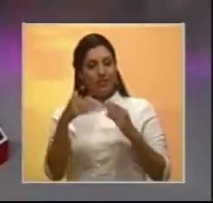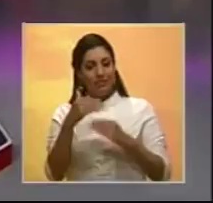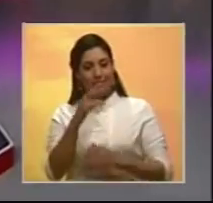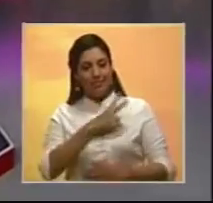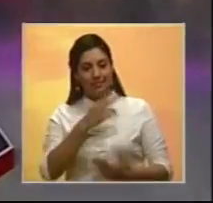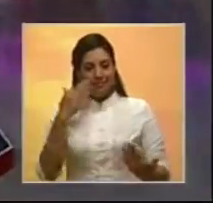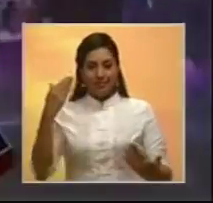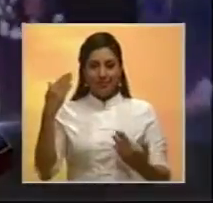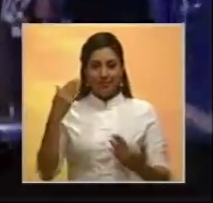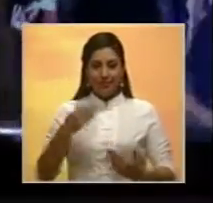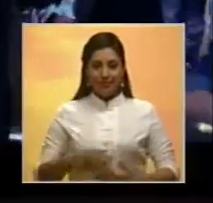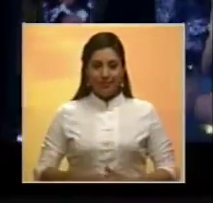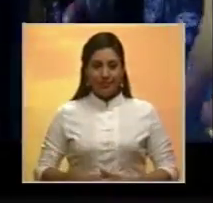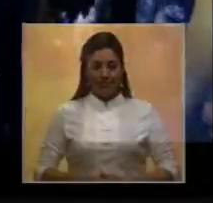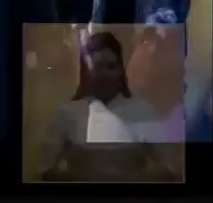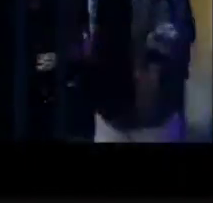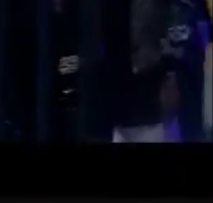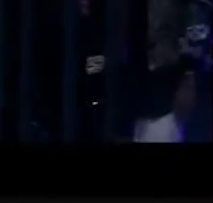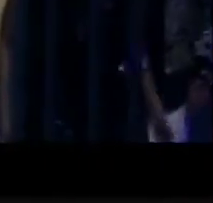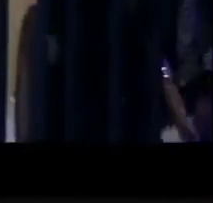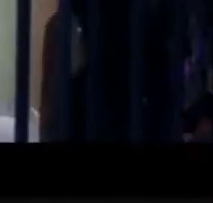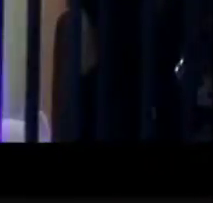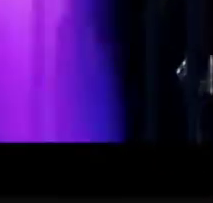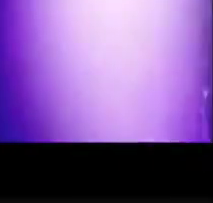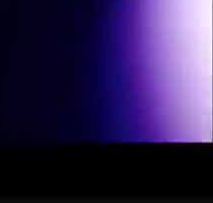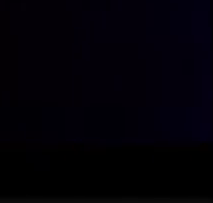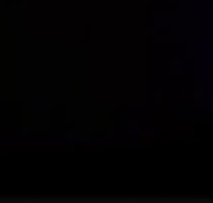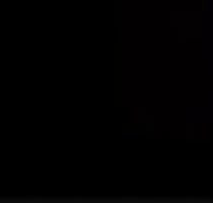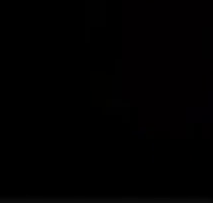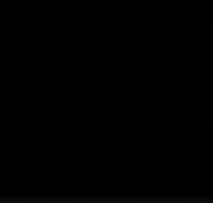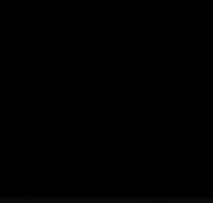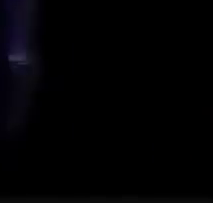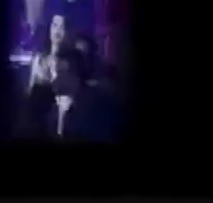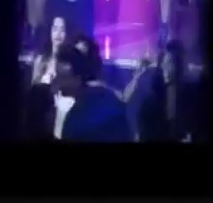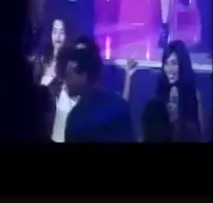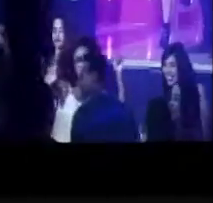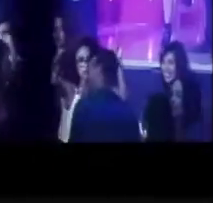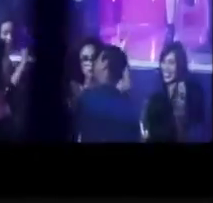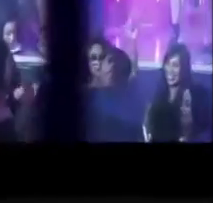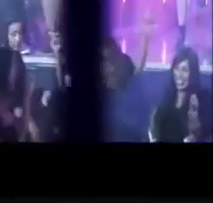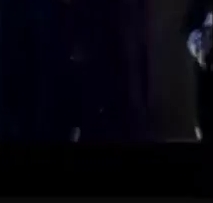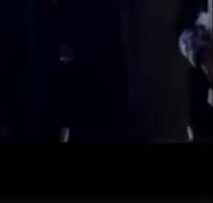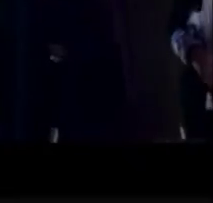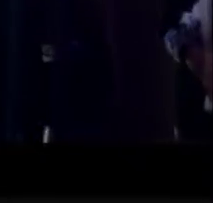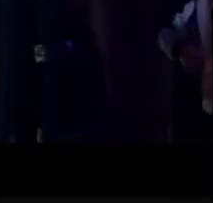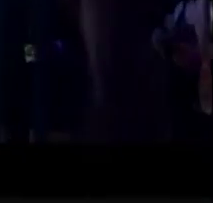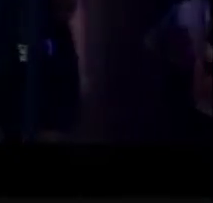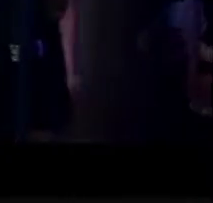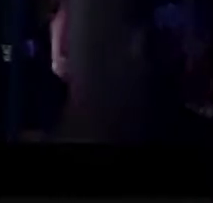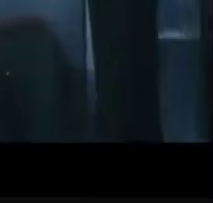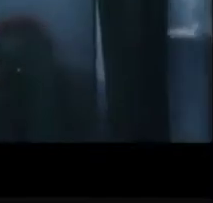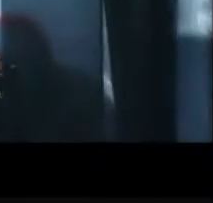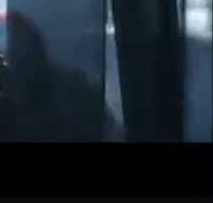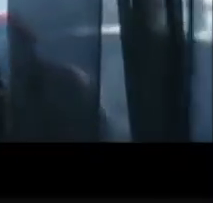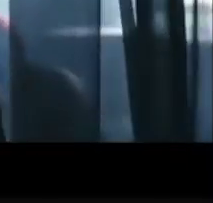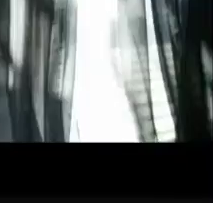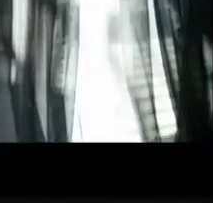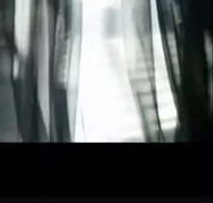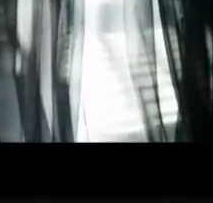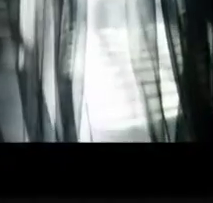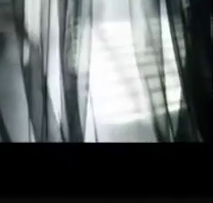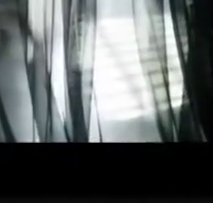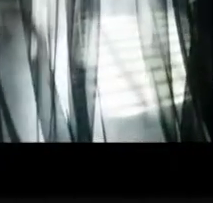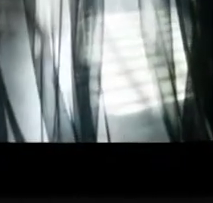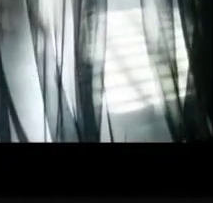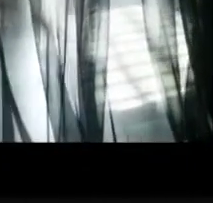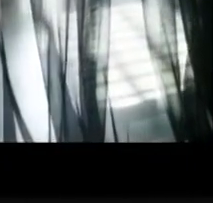noticiero Venevisión. Si tú eres fácil, búscame a mí. Si eres difícil, llama a tu amiga. Busco pasarme